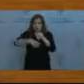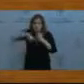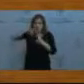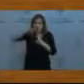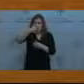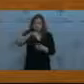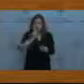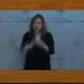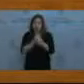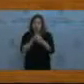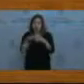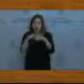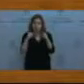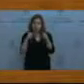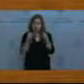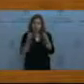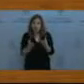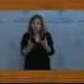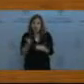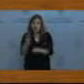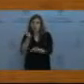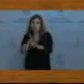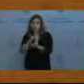pagar el Principado de Asturias por que ellos